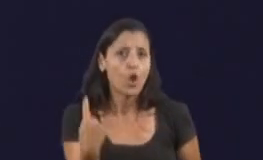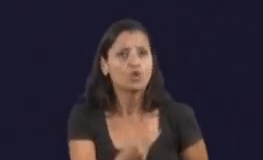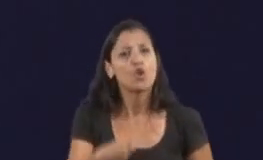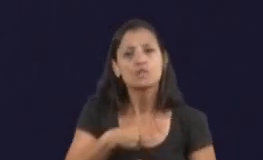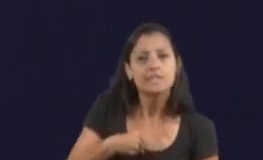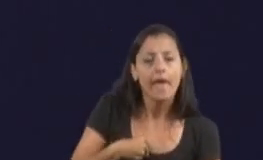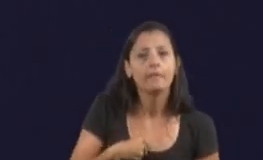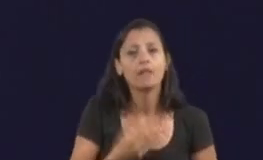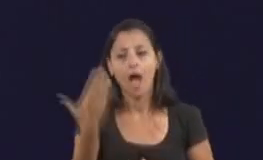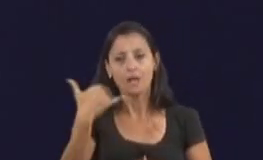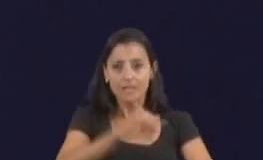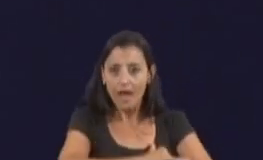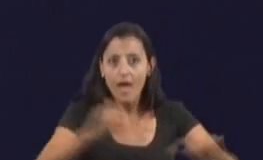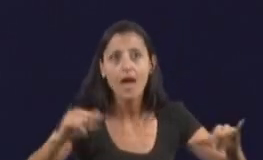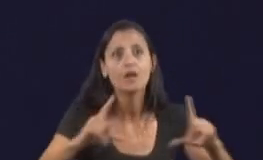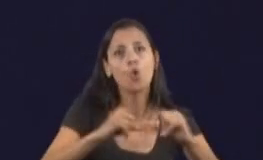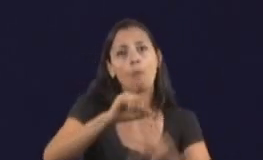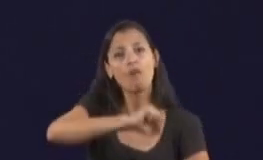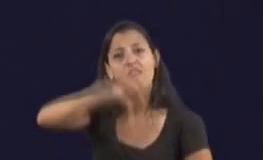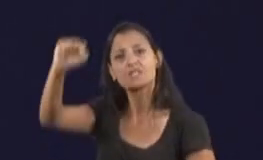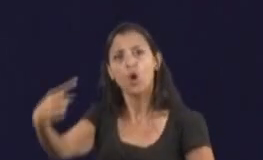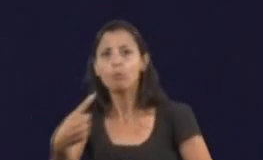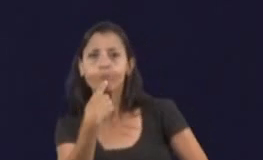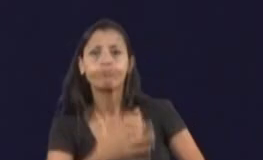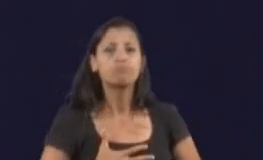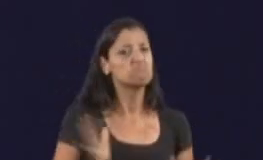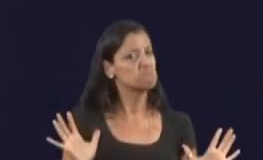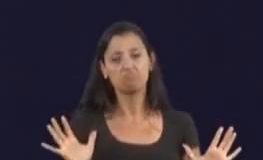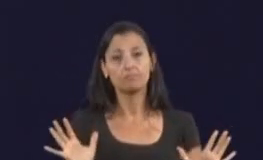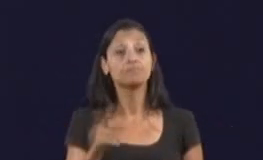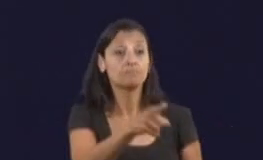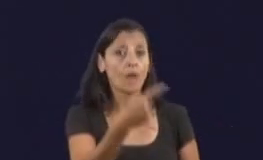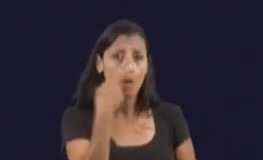sentimos... es muy interesante lo que